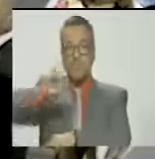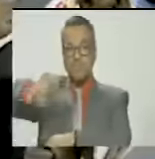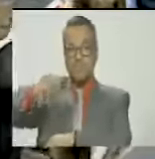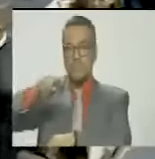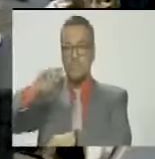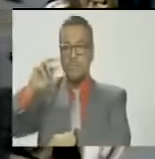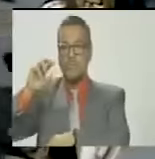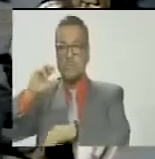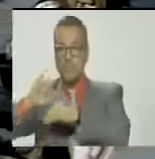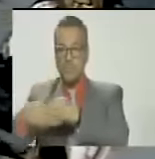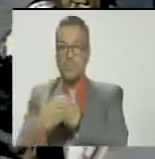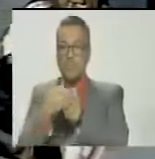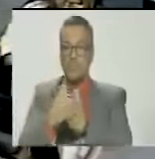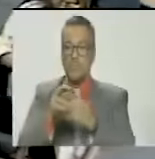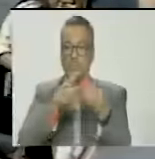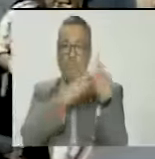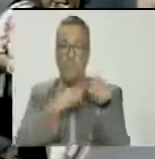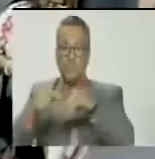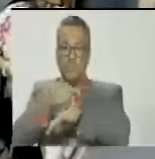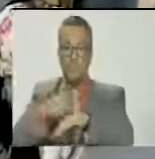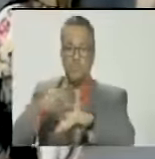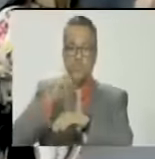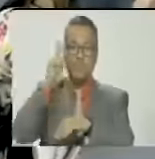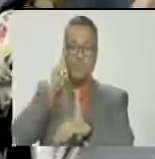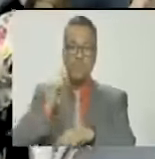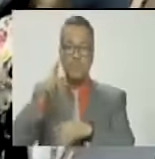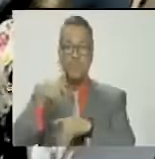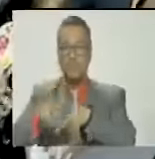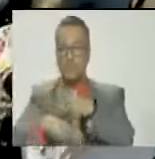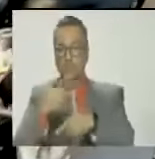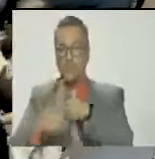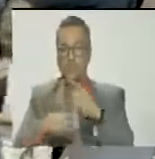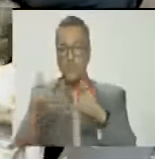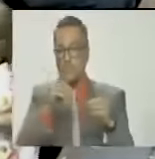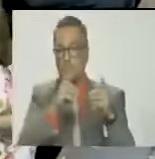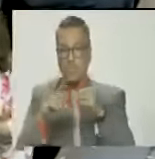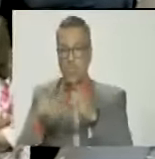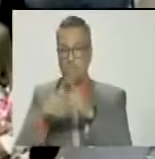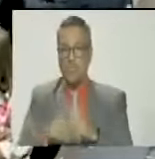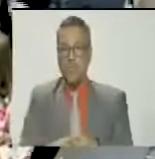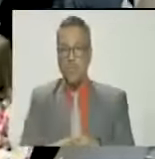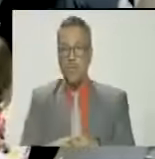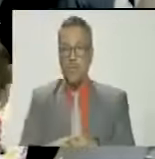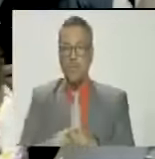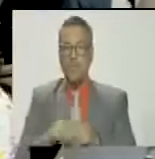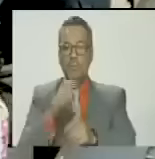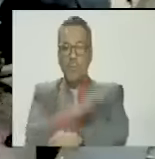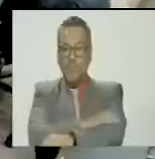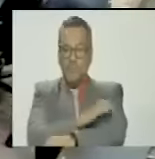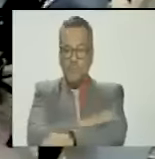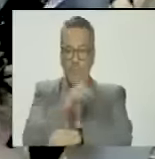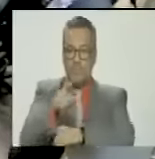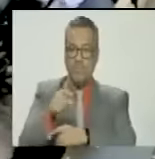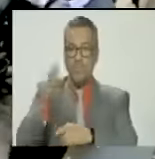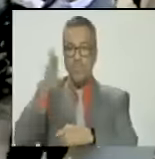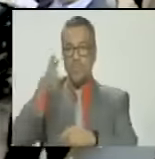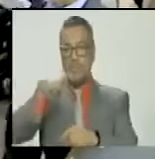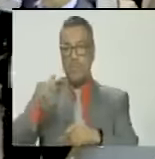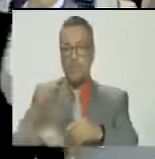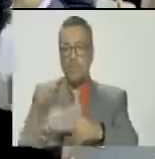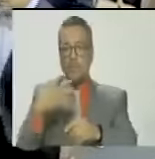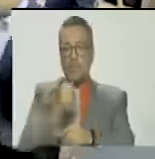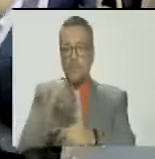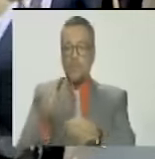Jorge Rodríguez, representó al gobierno bolivariano en el proceso de diálogo con las oposiciones en Barbados,